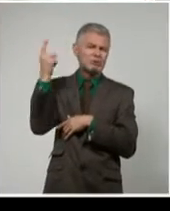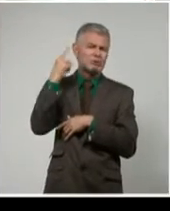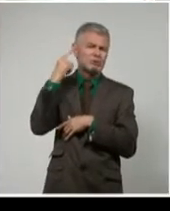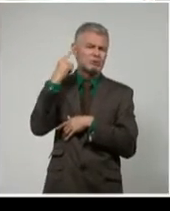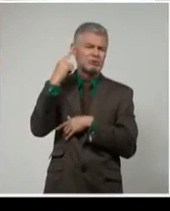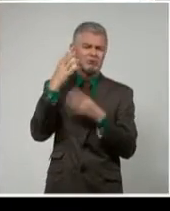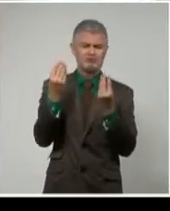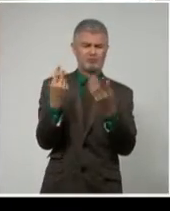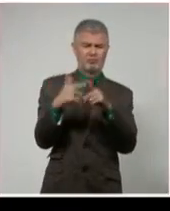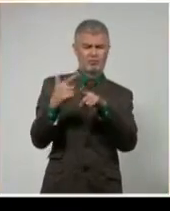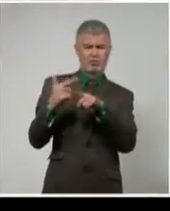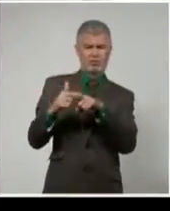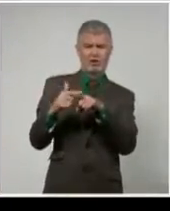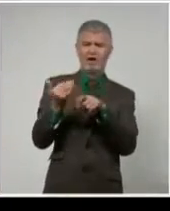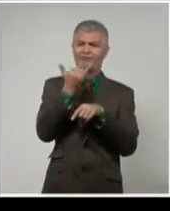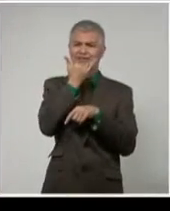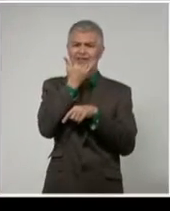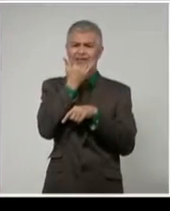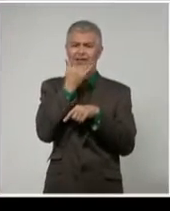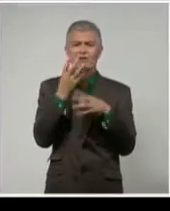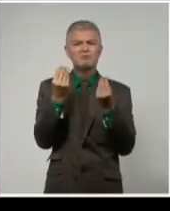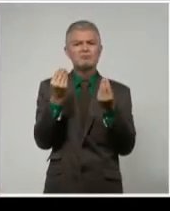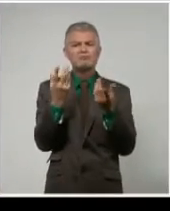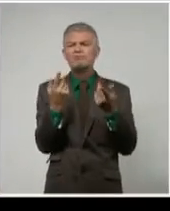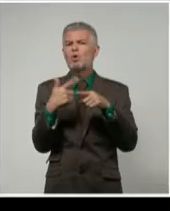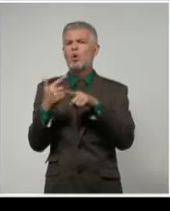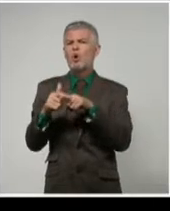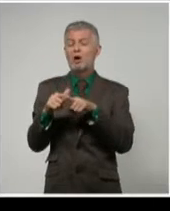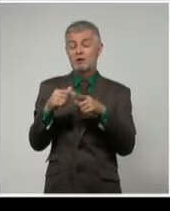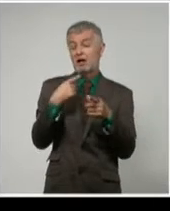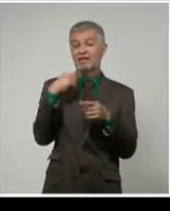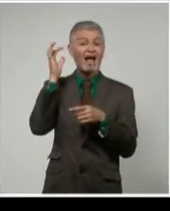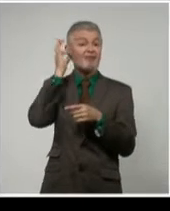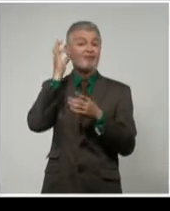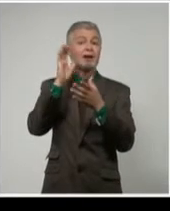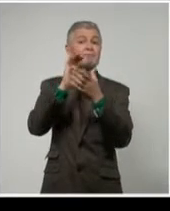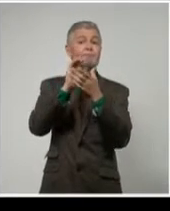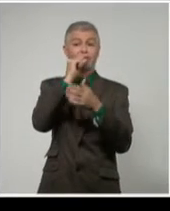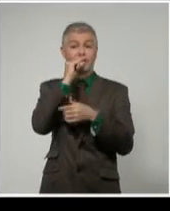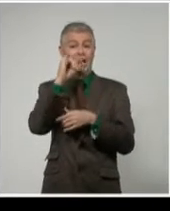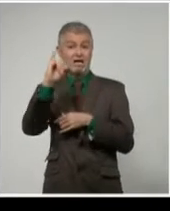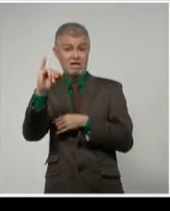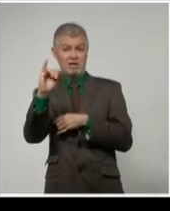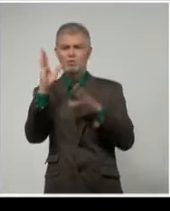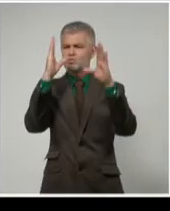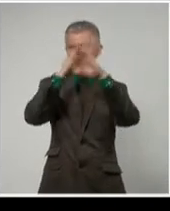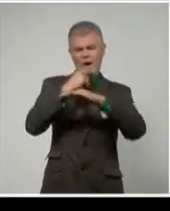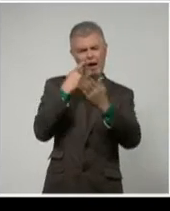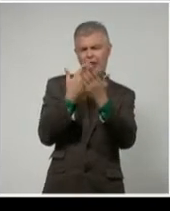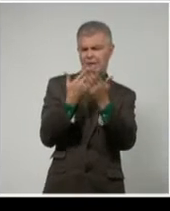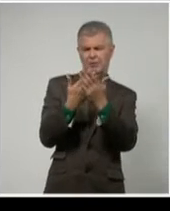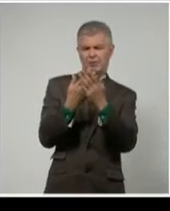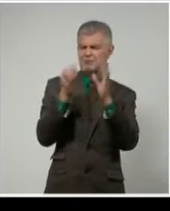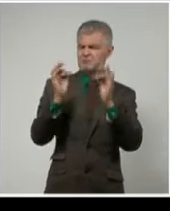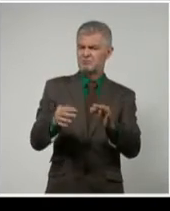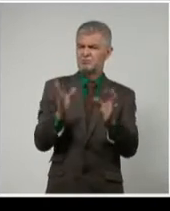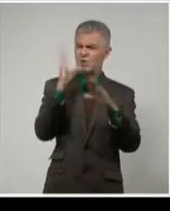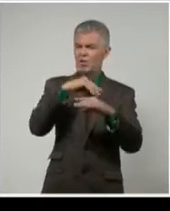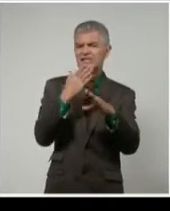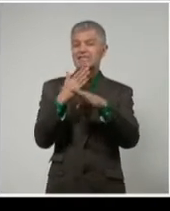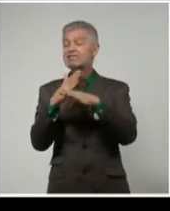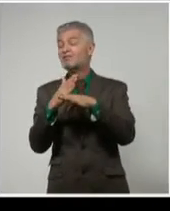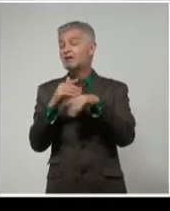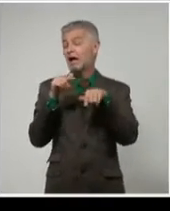20 frecuencias simultáneas. Me dijeron que el FBI había informado que no había evidencia de un ataque dirigido. Esto no significa que